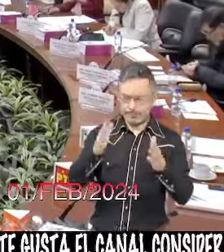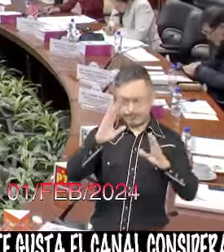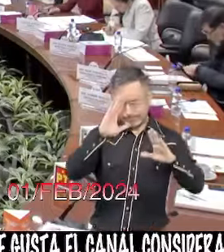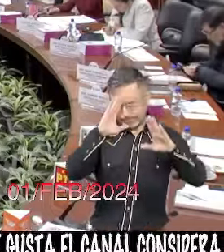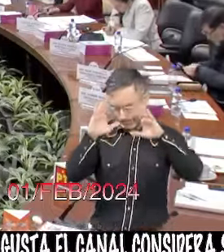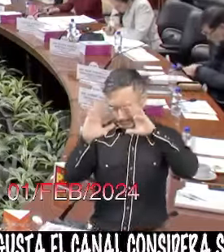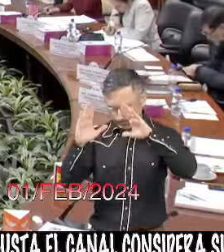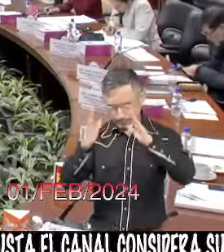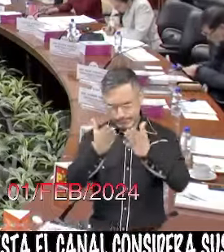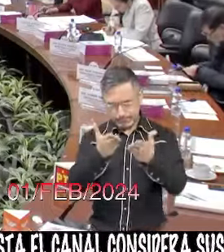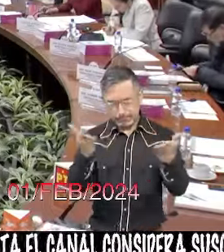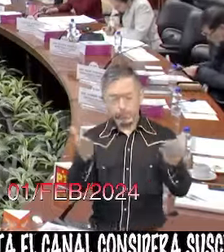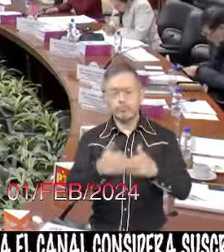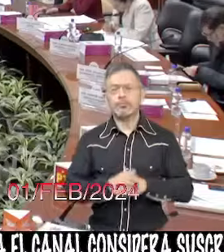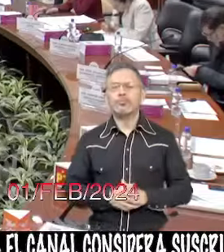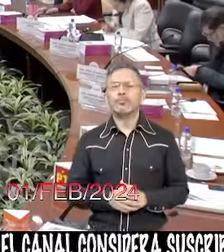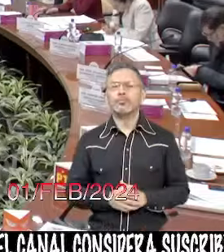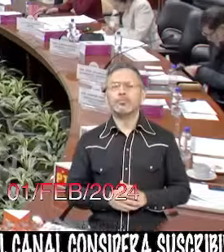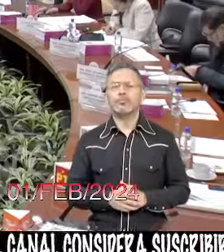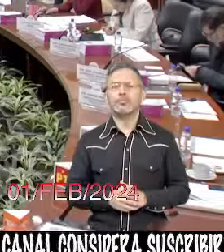Quiero saludar,